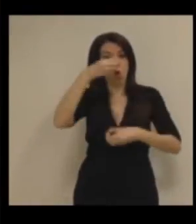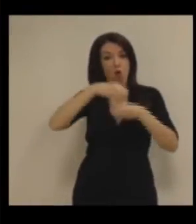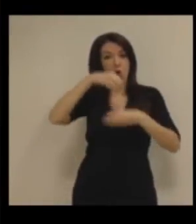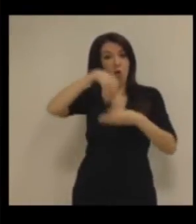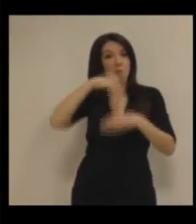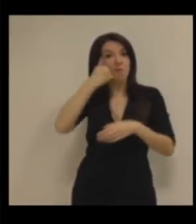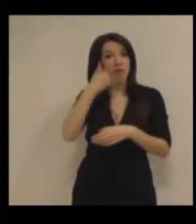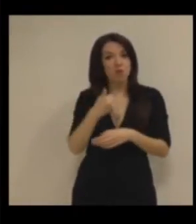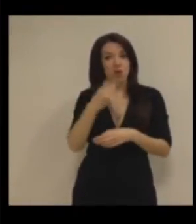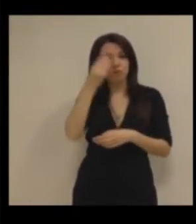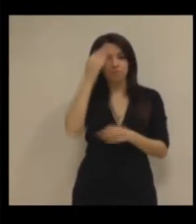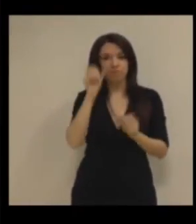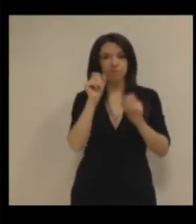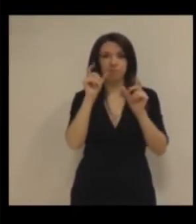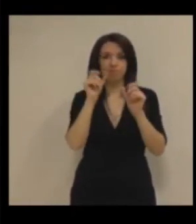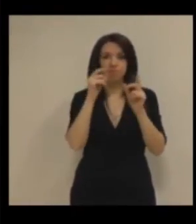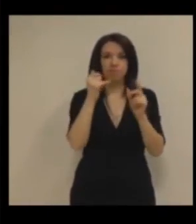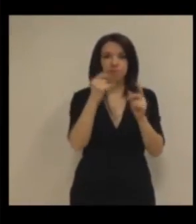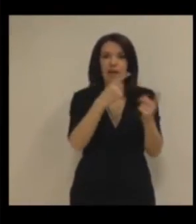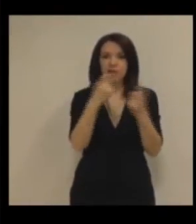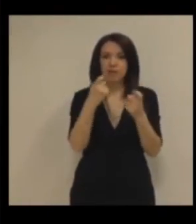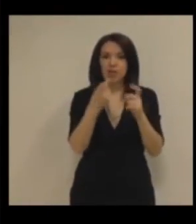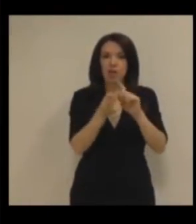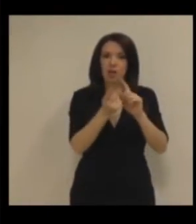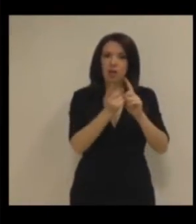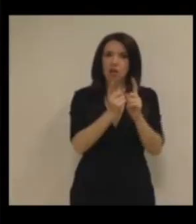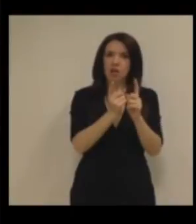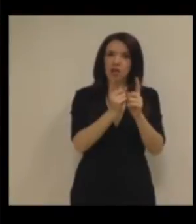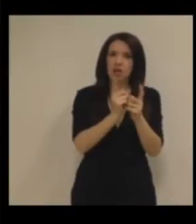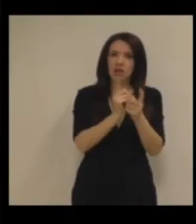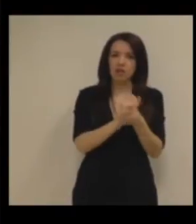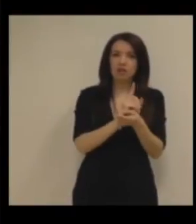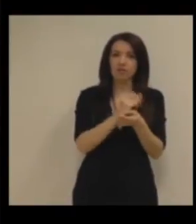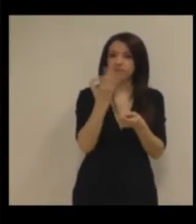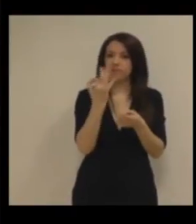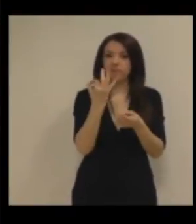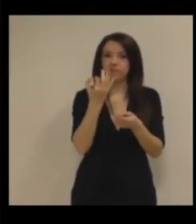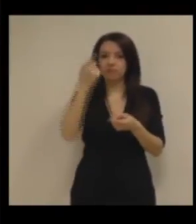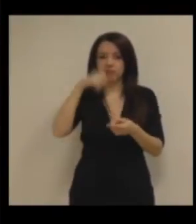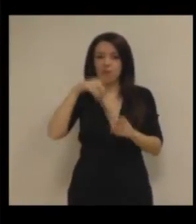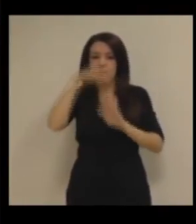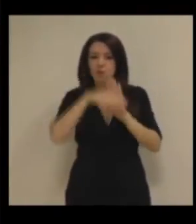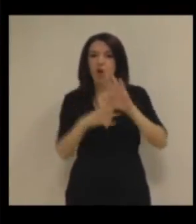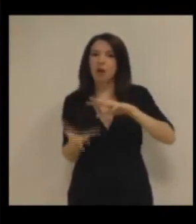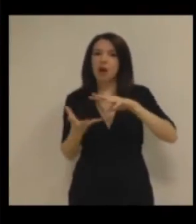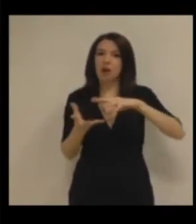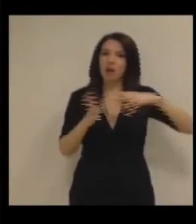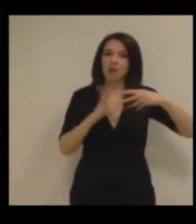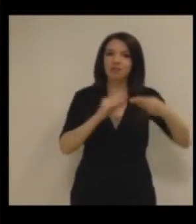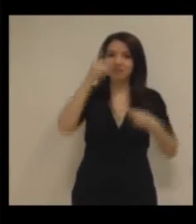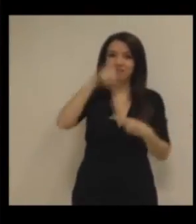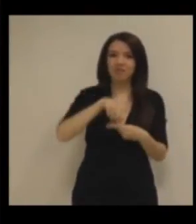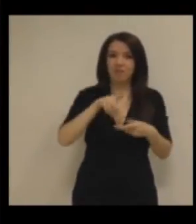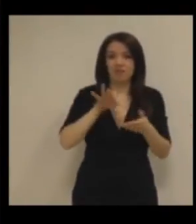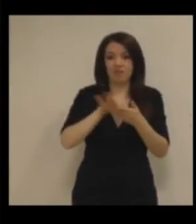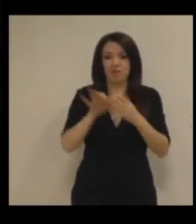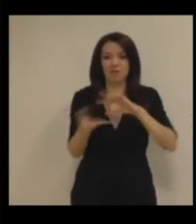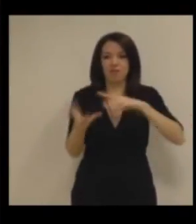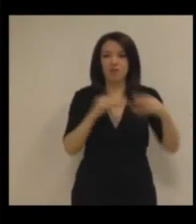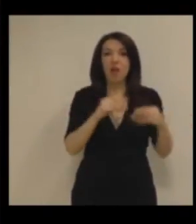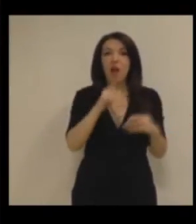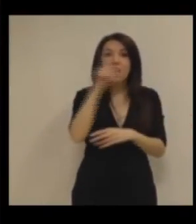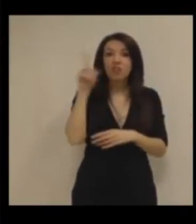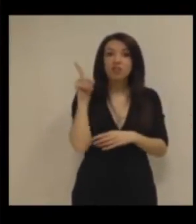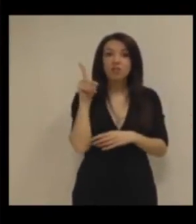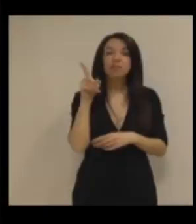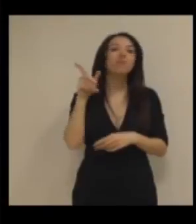esas necesidades van evolucionando y van cambiando. Entonces también tenemos que adaptar nuestros programas y nuestros servicios. El año